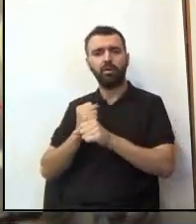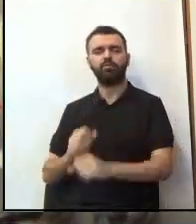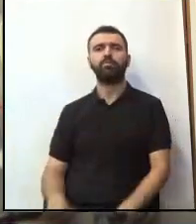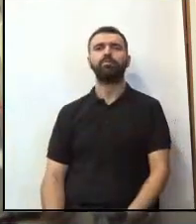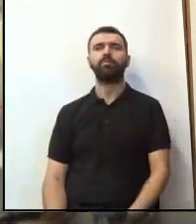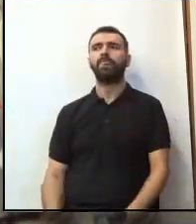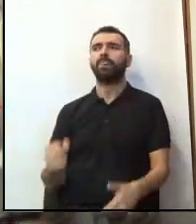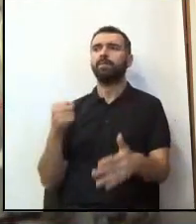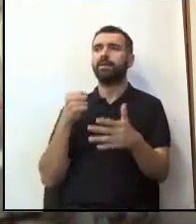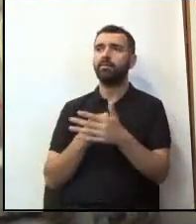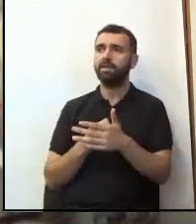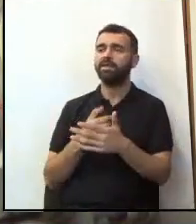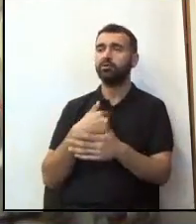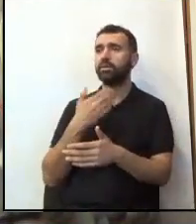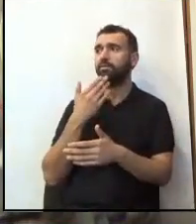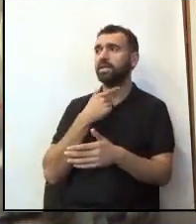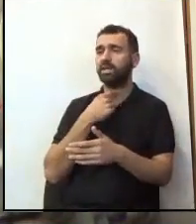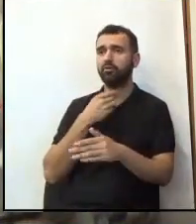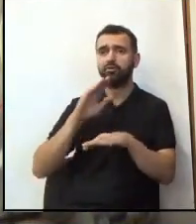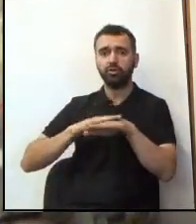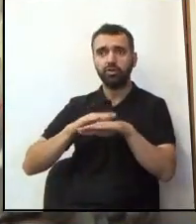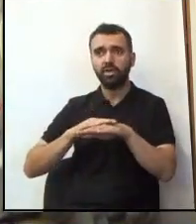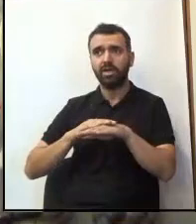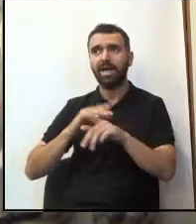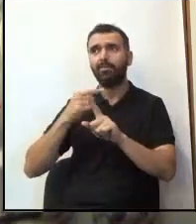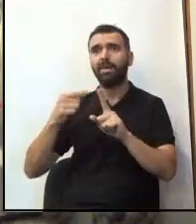Finalmente, yo también quiero solicitar algo a Medio Ambiente,